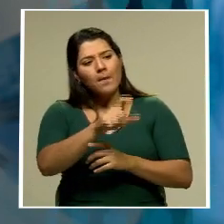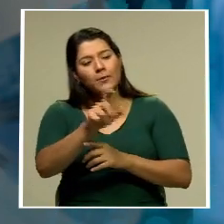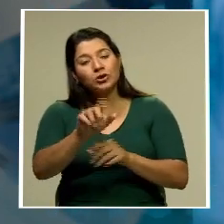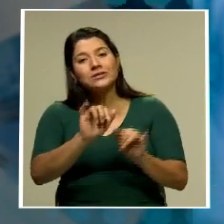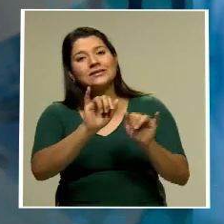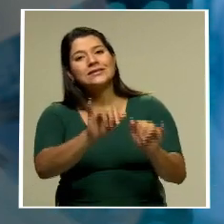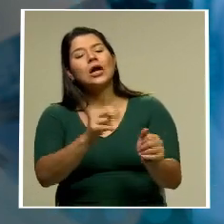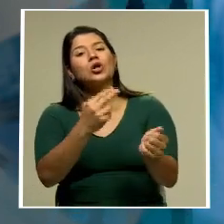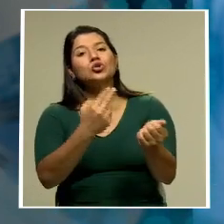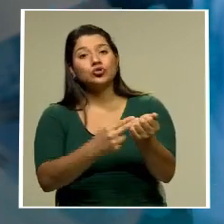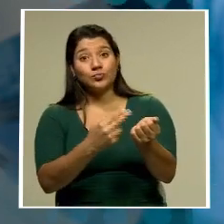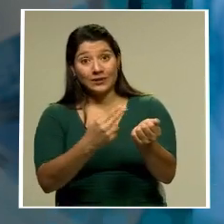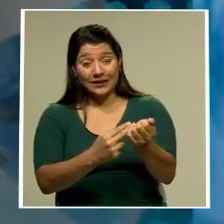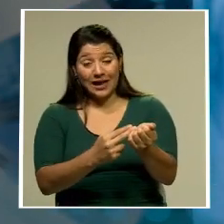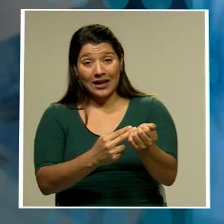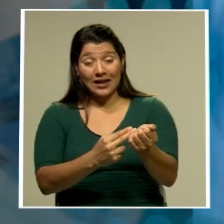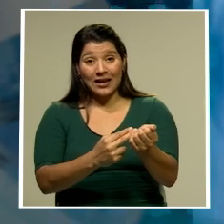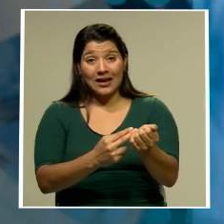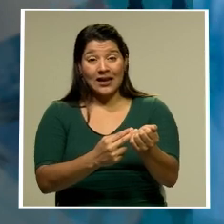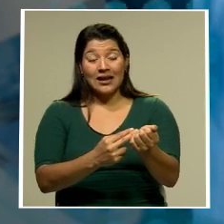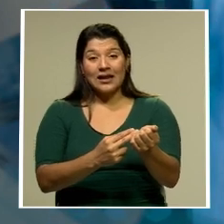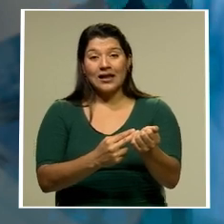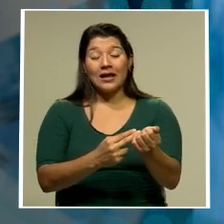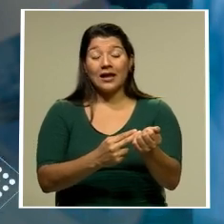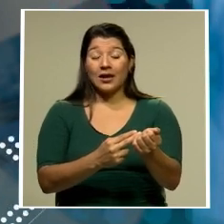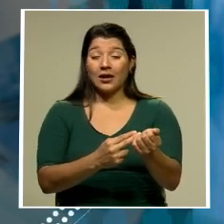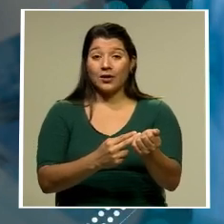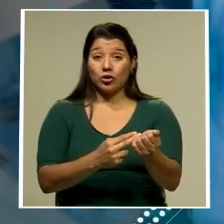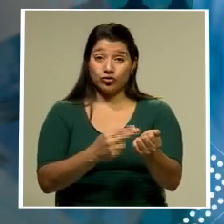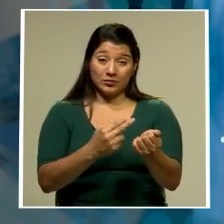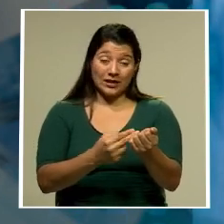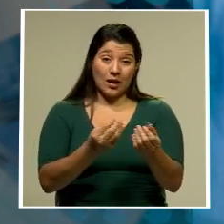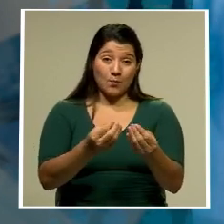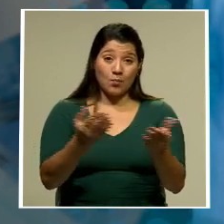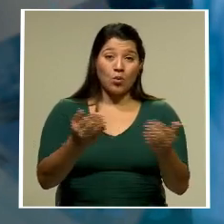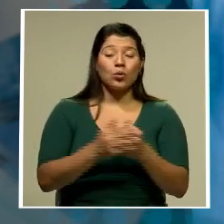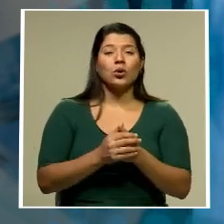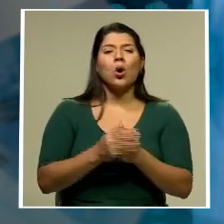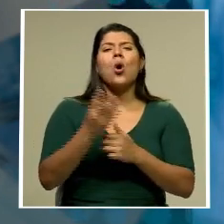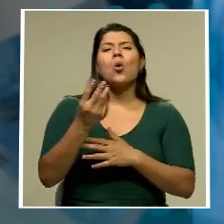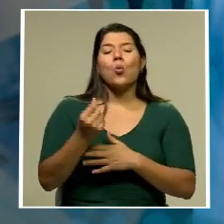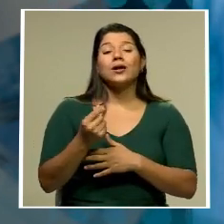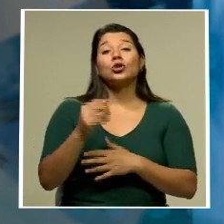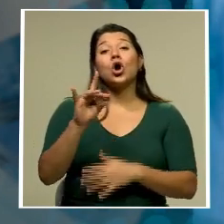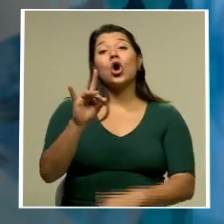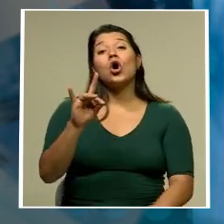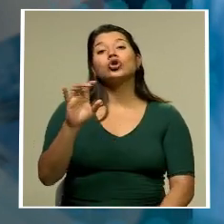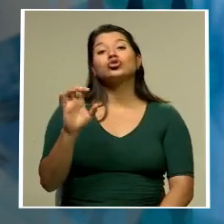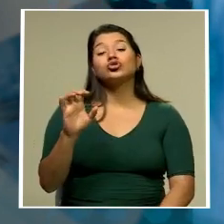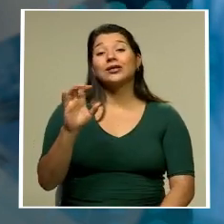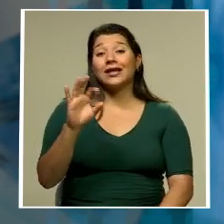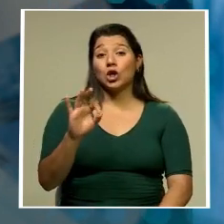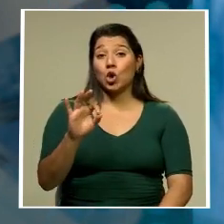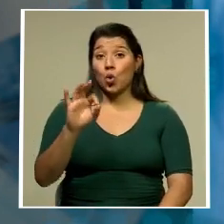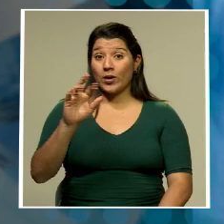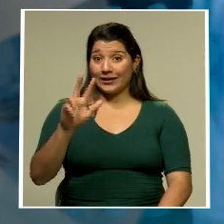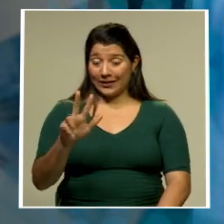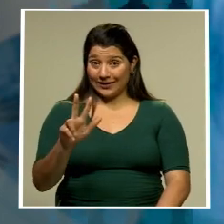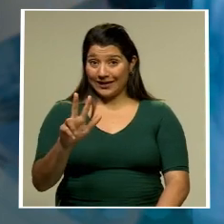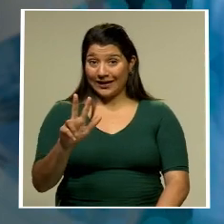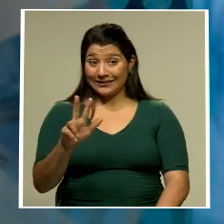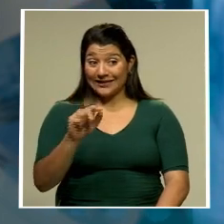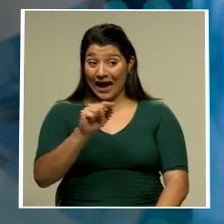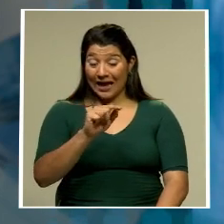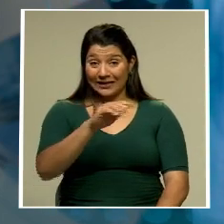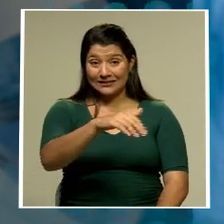internadas en los hospitales públicos llegan hoy a 893, de